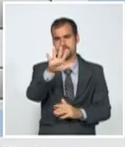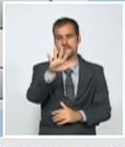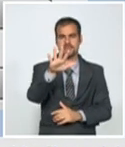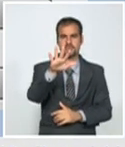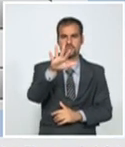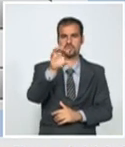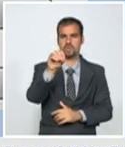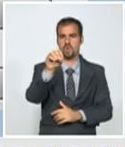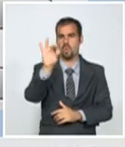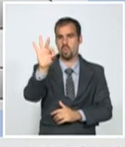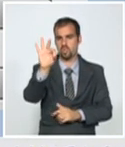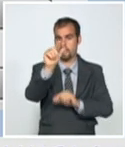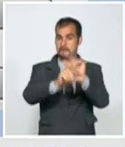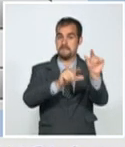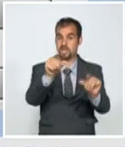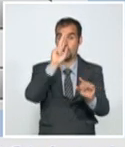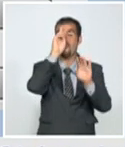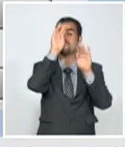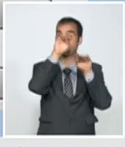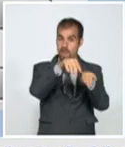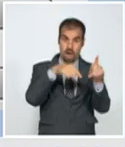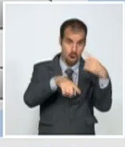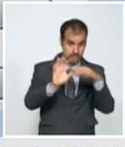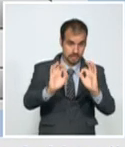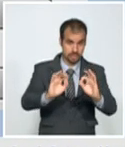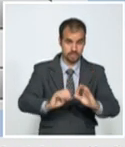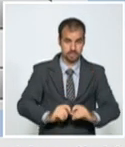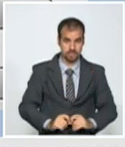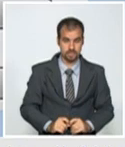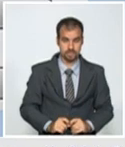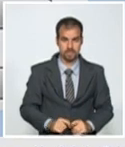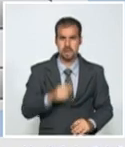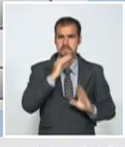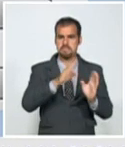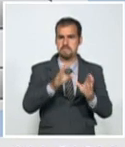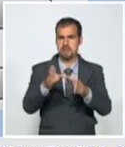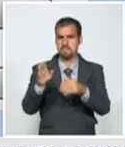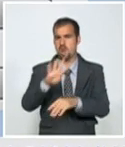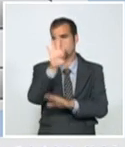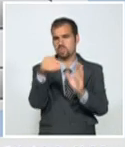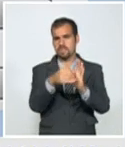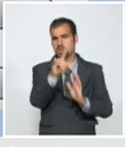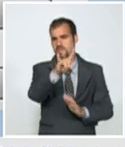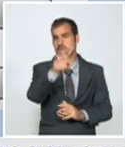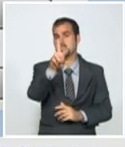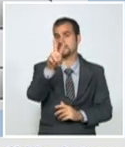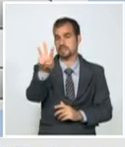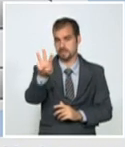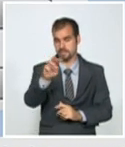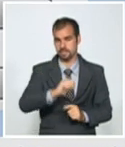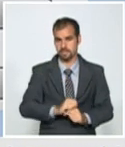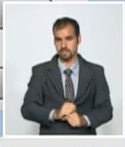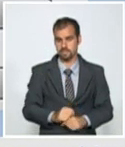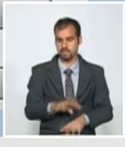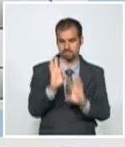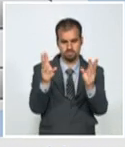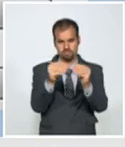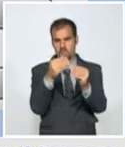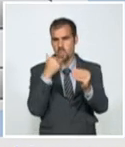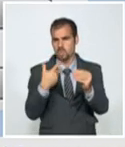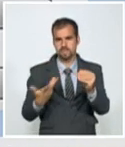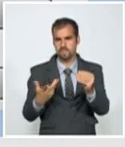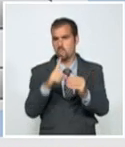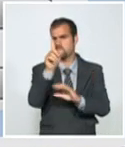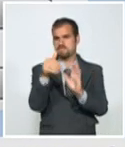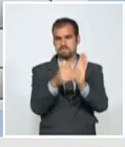9.176.508 activos. Fallecieron 4.923, que hace que ya se acumulen